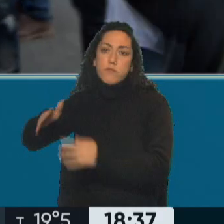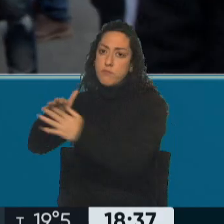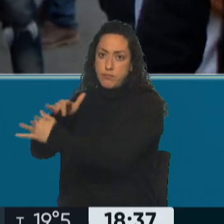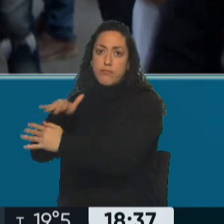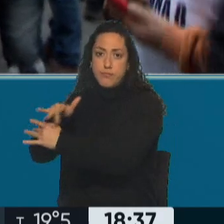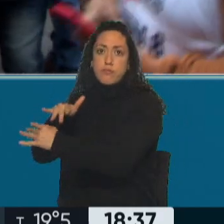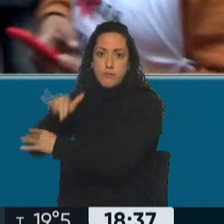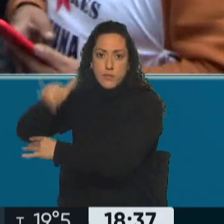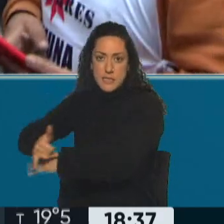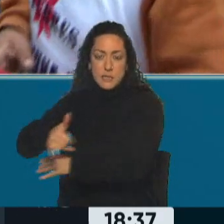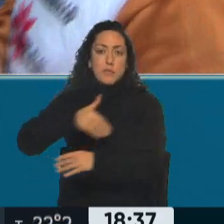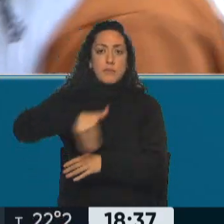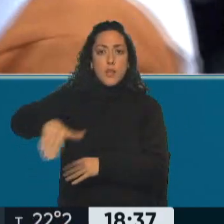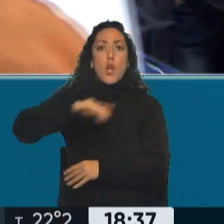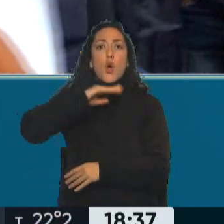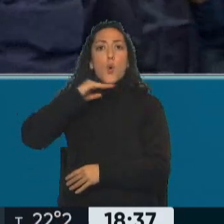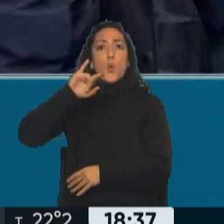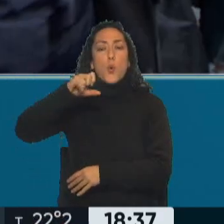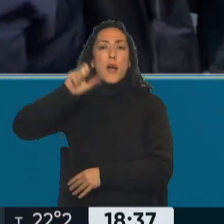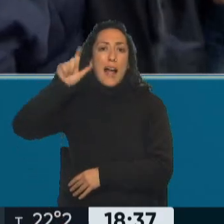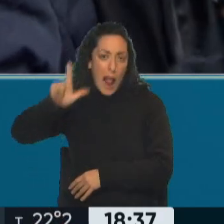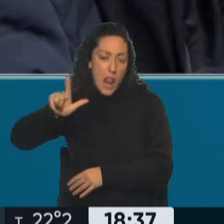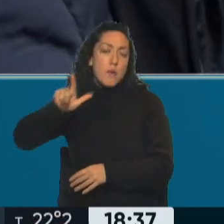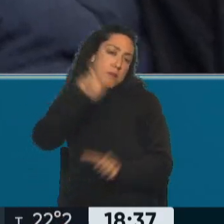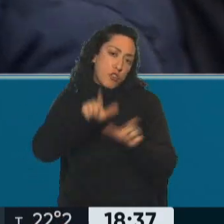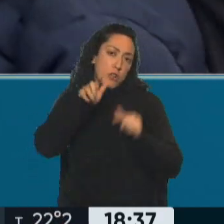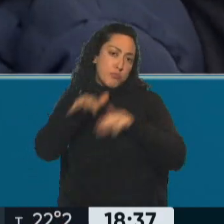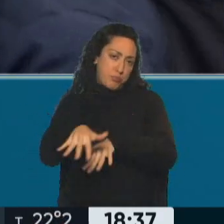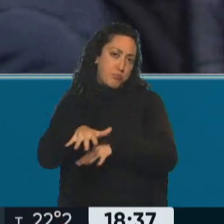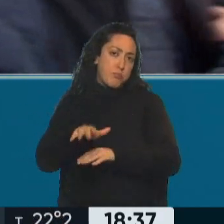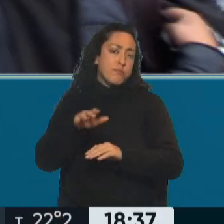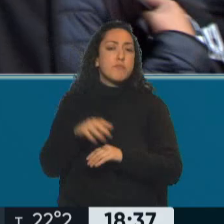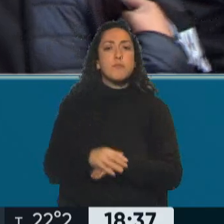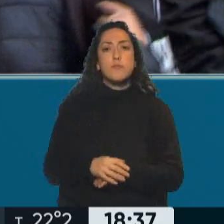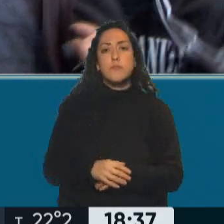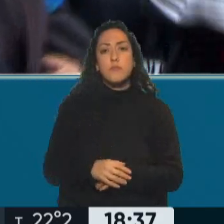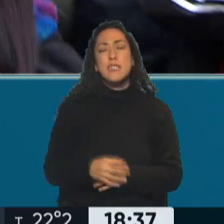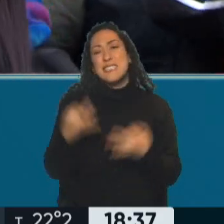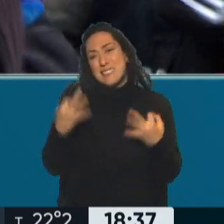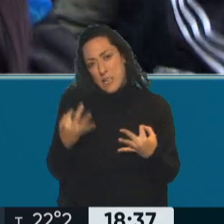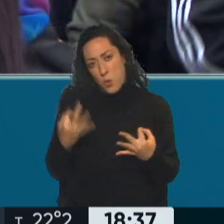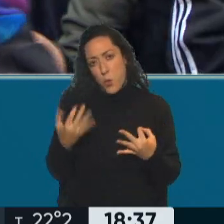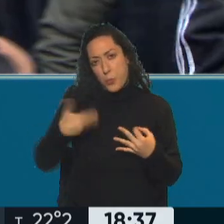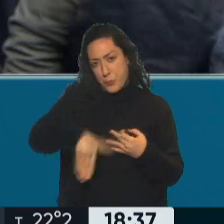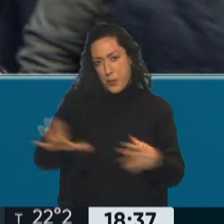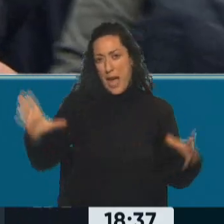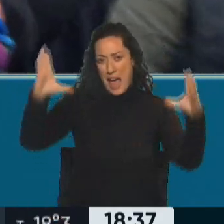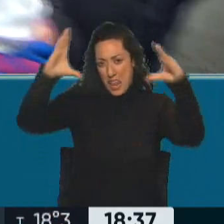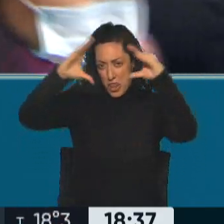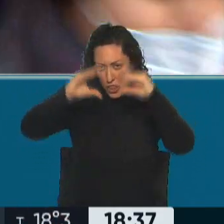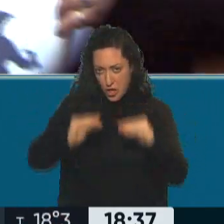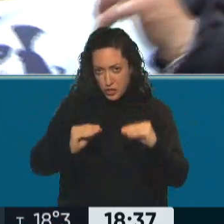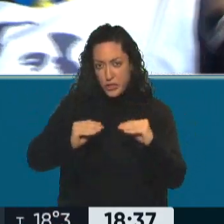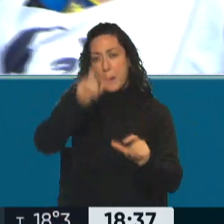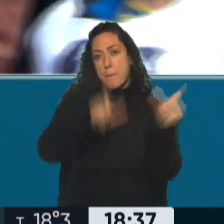para el lado de juncal probablemente cuando oscurezca cuando se haga de noche más